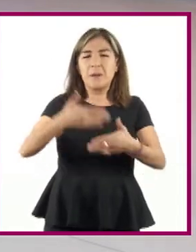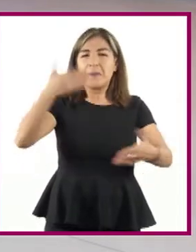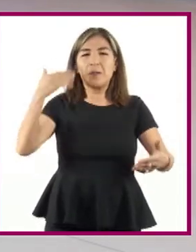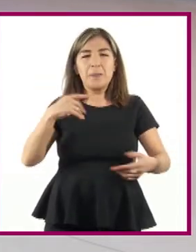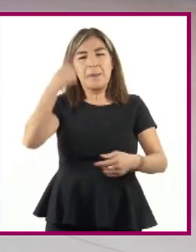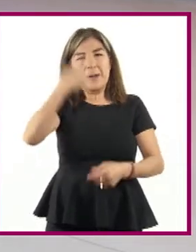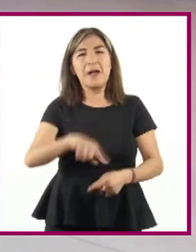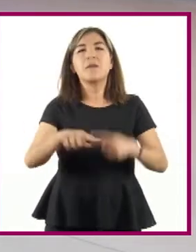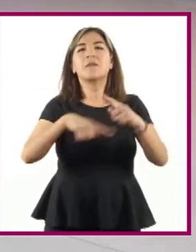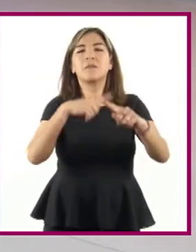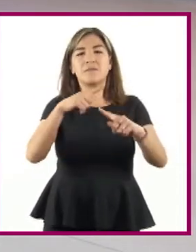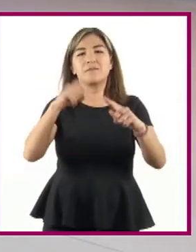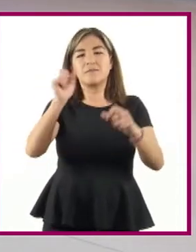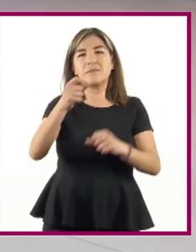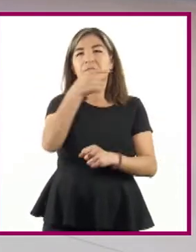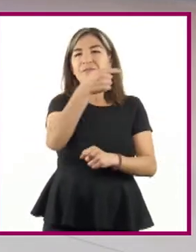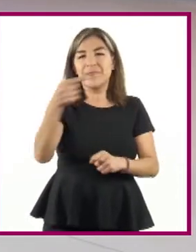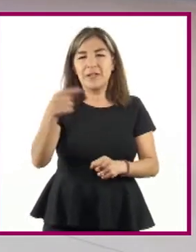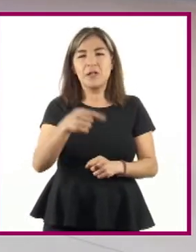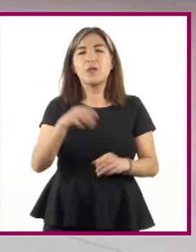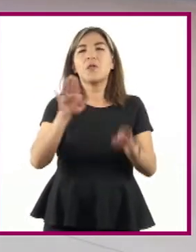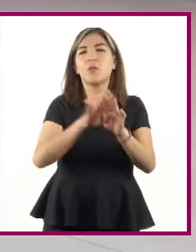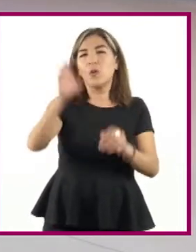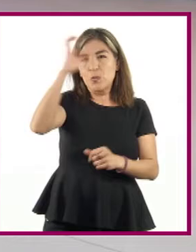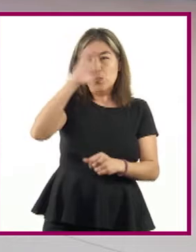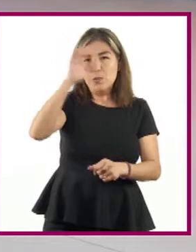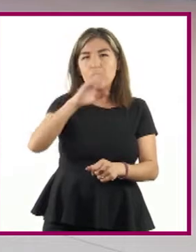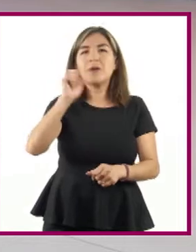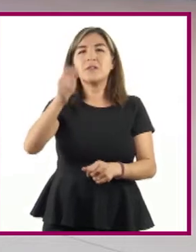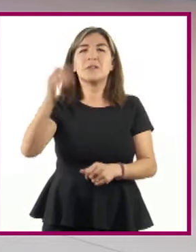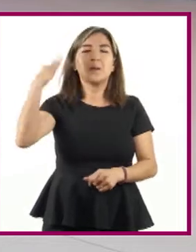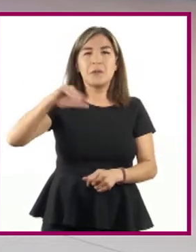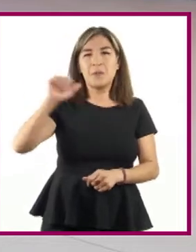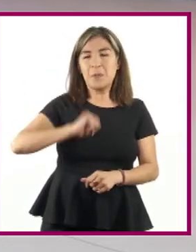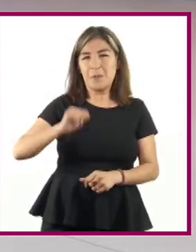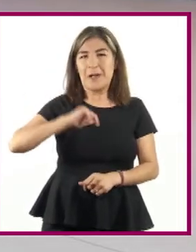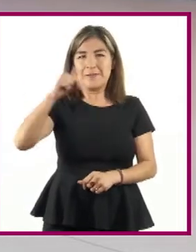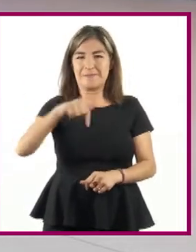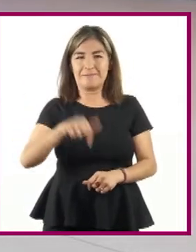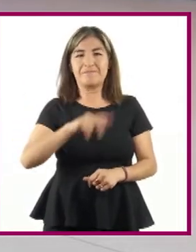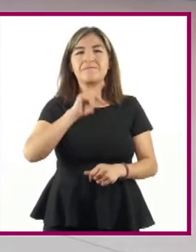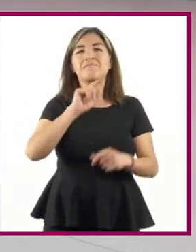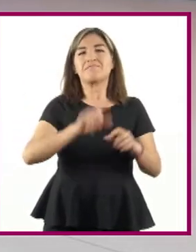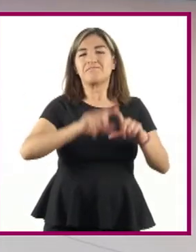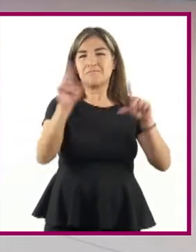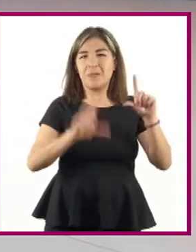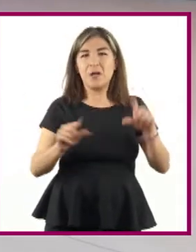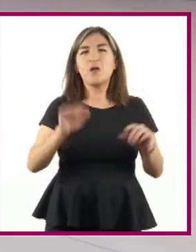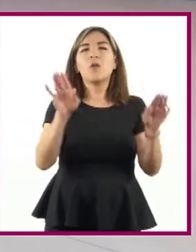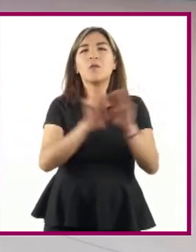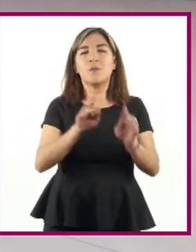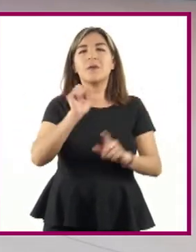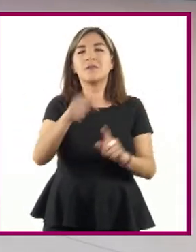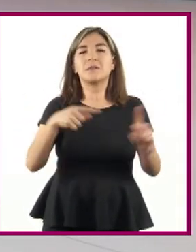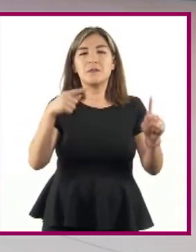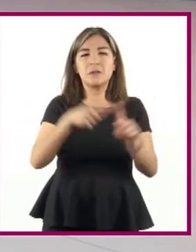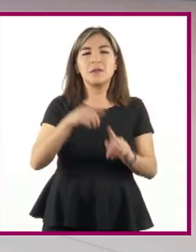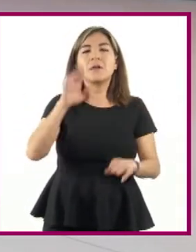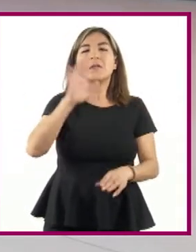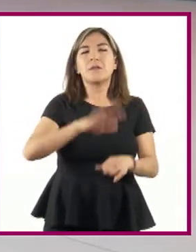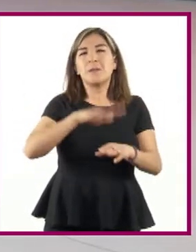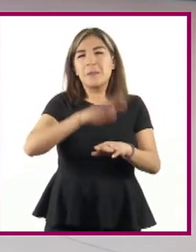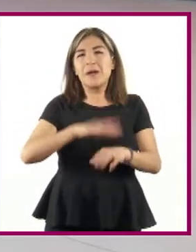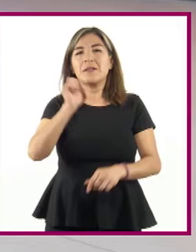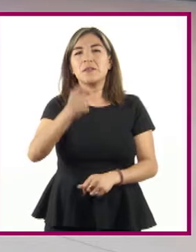fracciones. Este fue utilizado por algunas culturas precolombinas en nuestro país, las cuales hacen una referencia a una leyenda